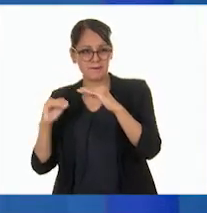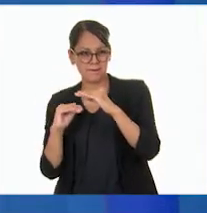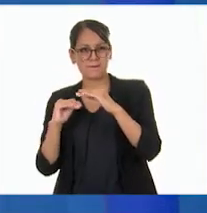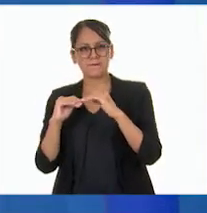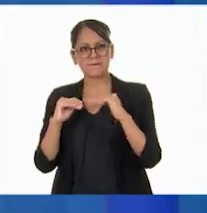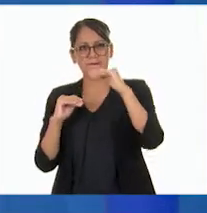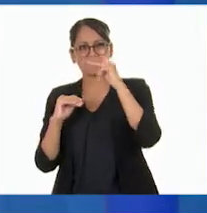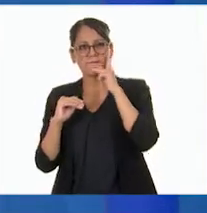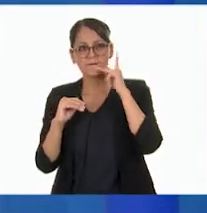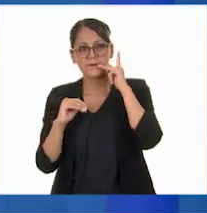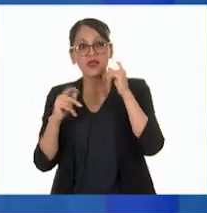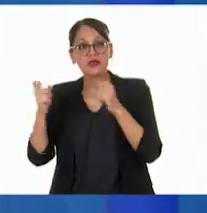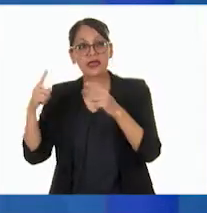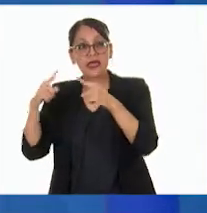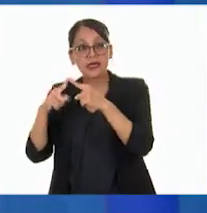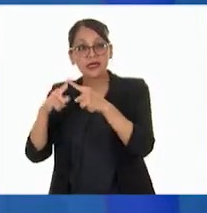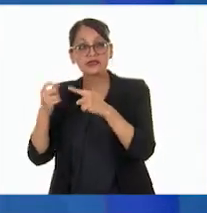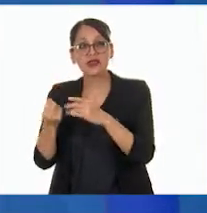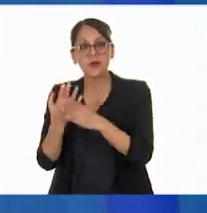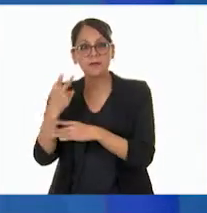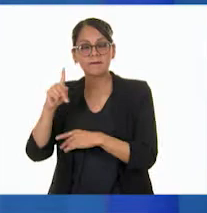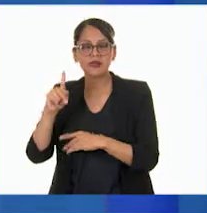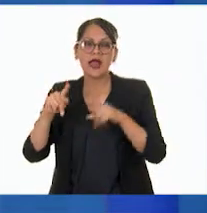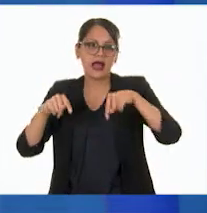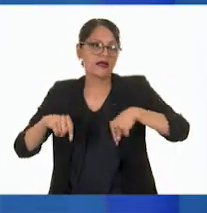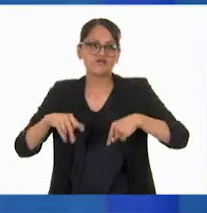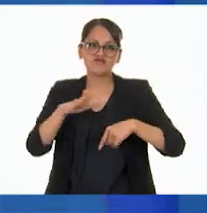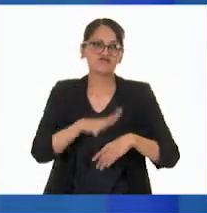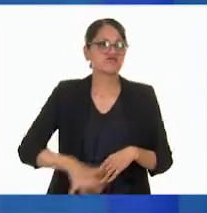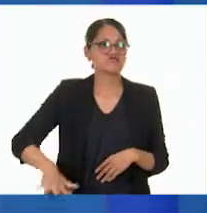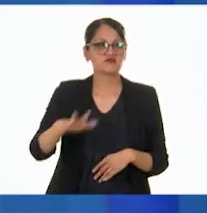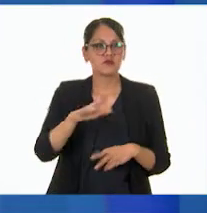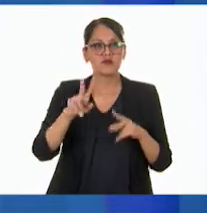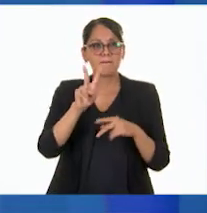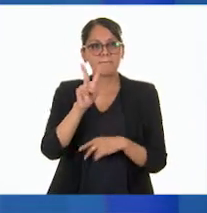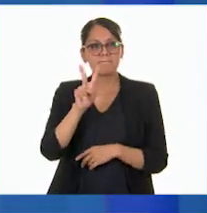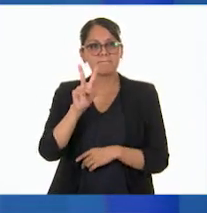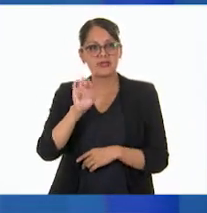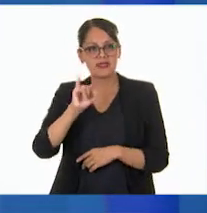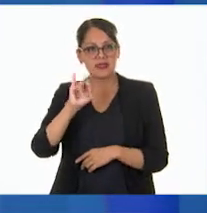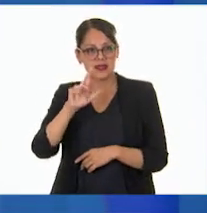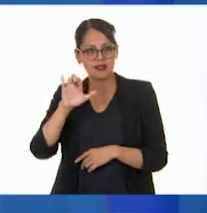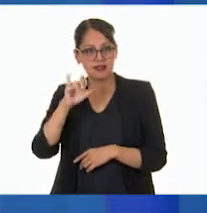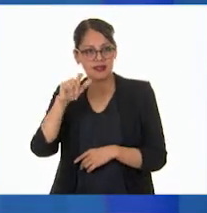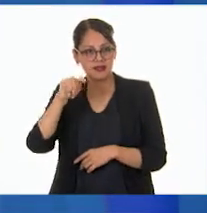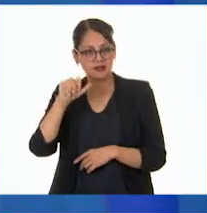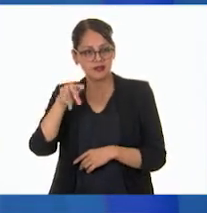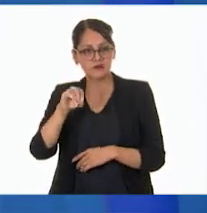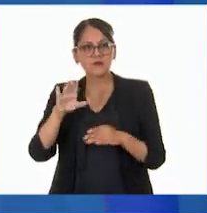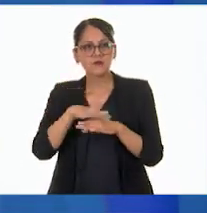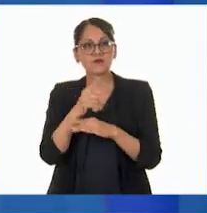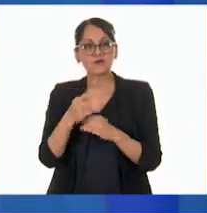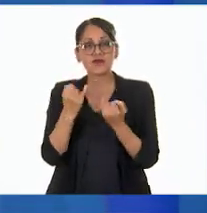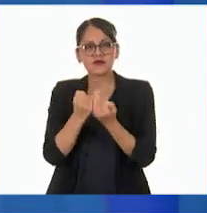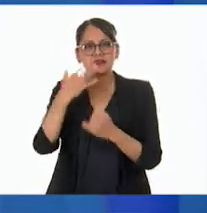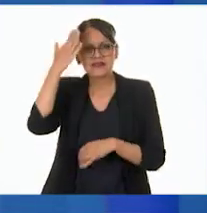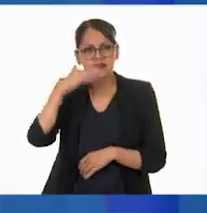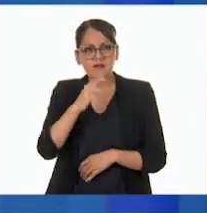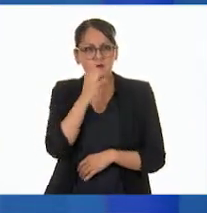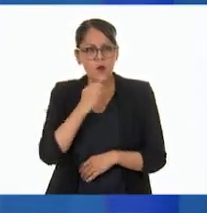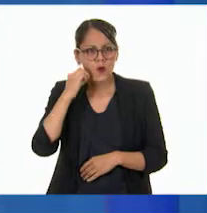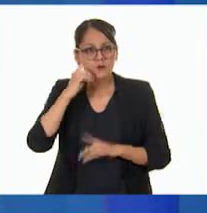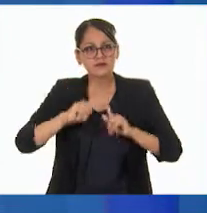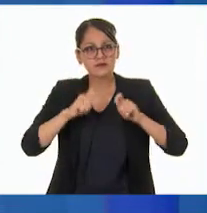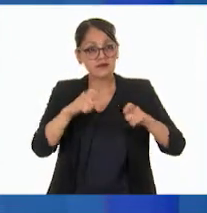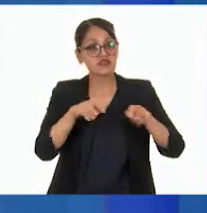Novohispana se convirtió en un elemento más de la política del virreinato, porque como pudimos leer, los obispos también podían ser